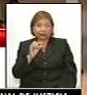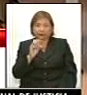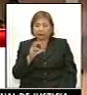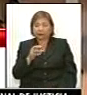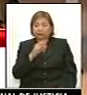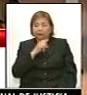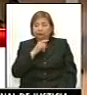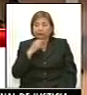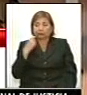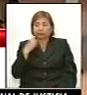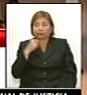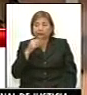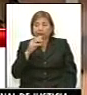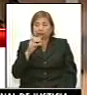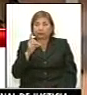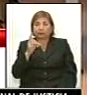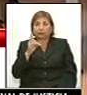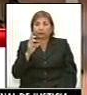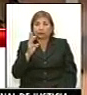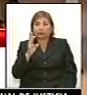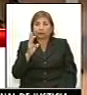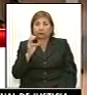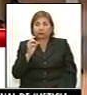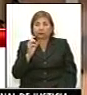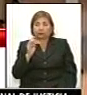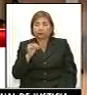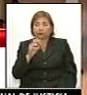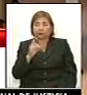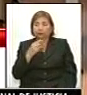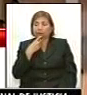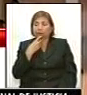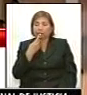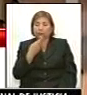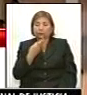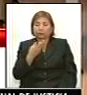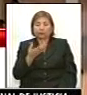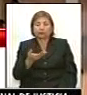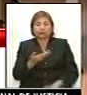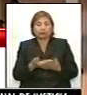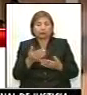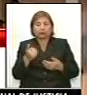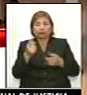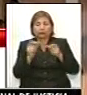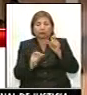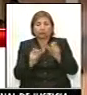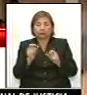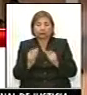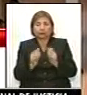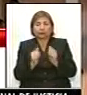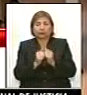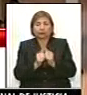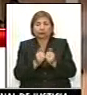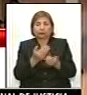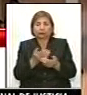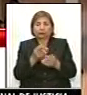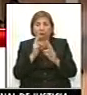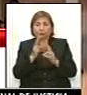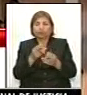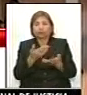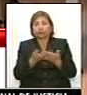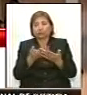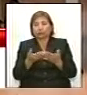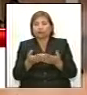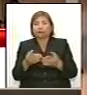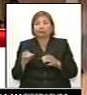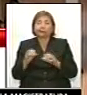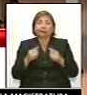padre... Jürgen Daum. De ahí habían otras personas, los que encargados de ejercicios, ¿no es cierto?